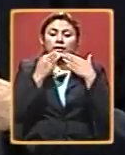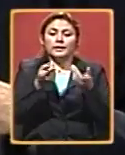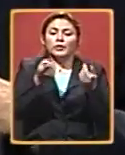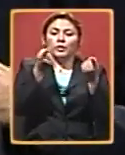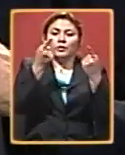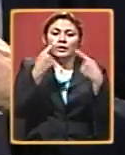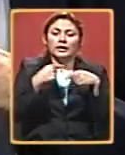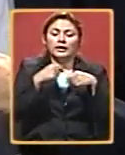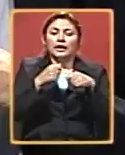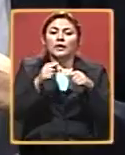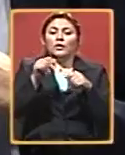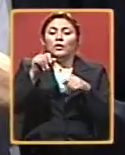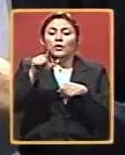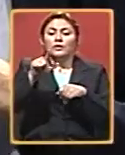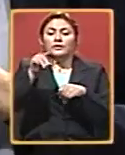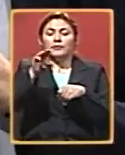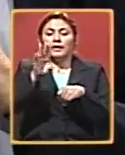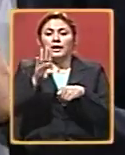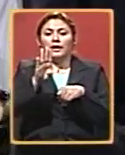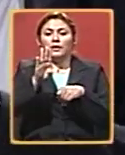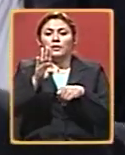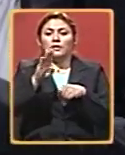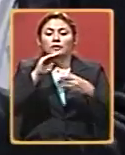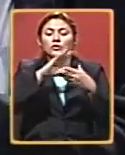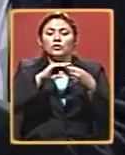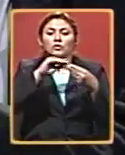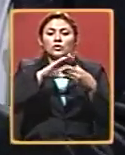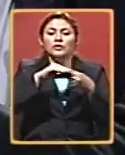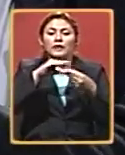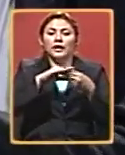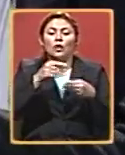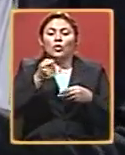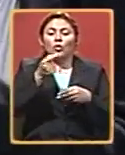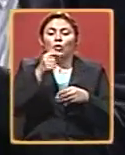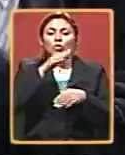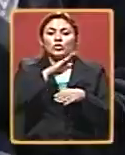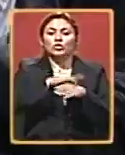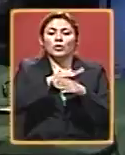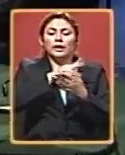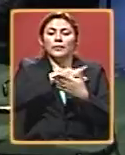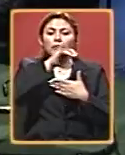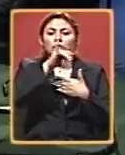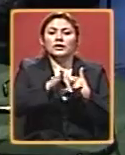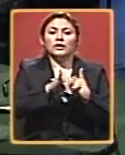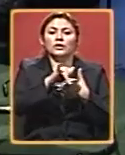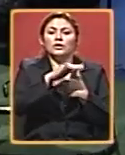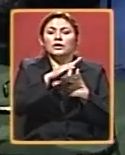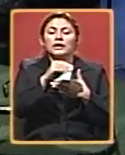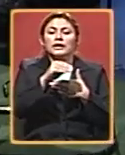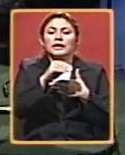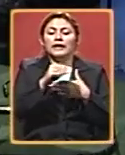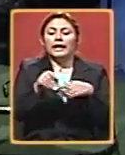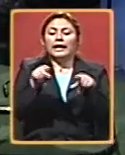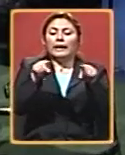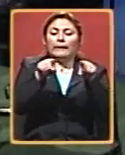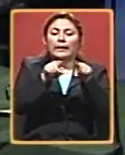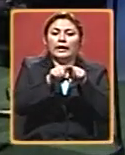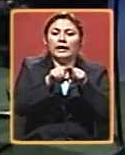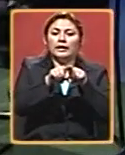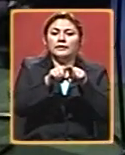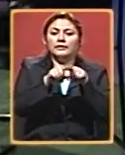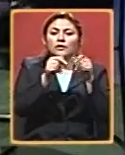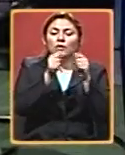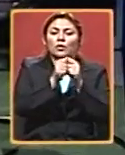y a don Luis Bernardo que nos contara un poco del proyecto y de esta hermanarse entre la